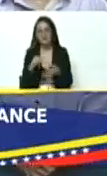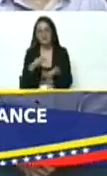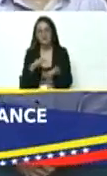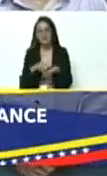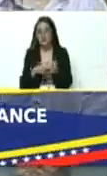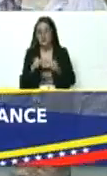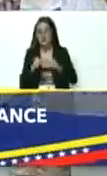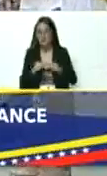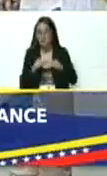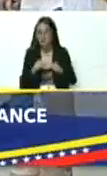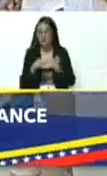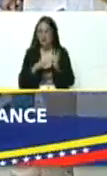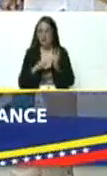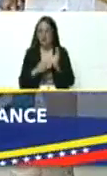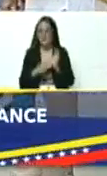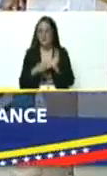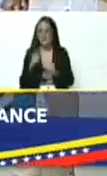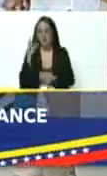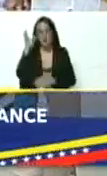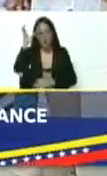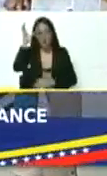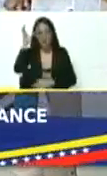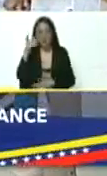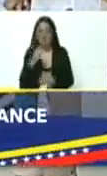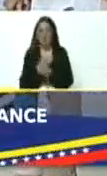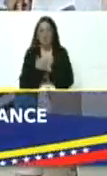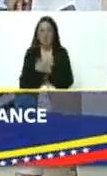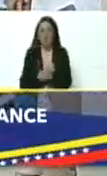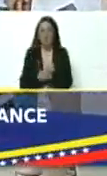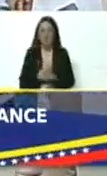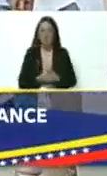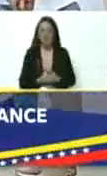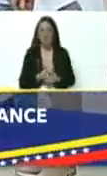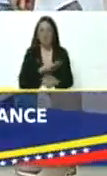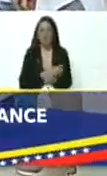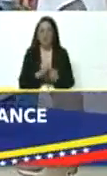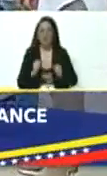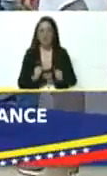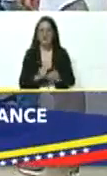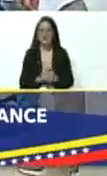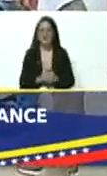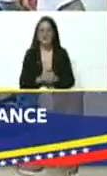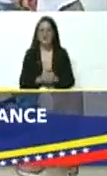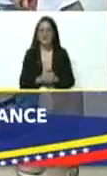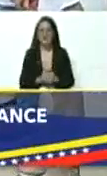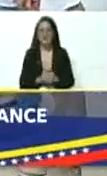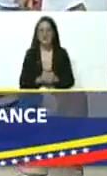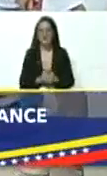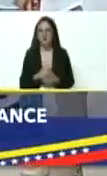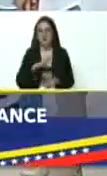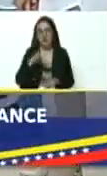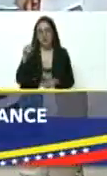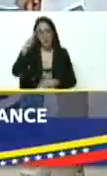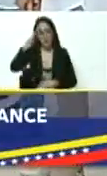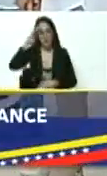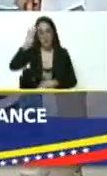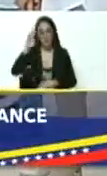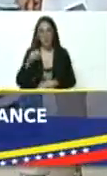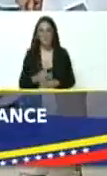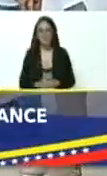su conocimiento, con su amor, con su prestancia, con su fuerza, santiaguero. Dice que los